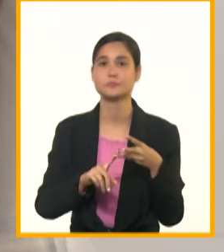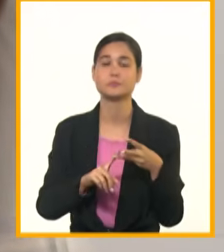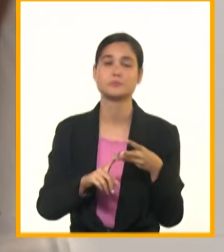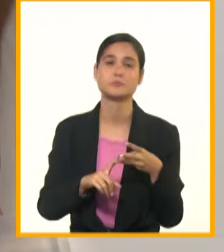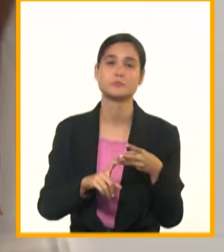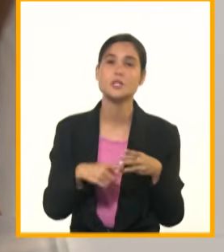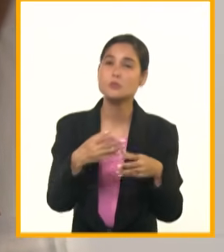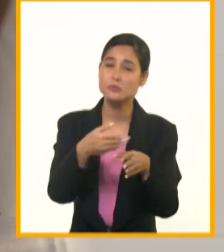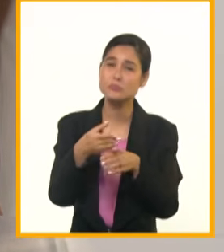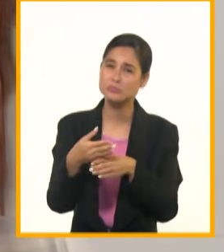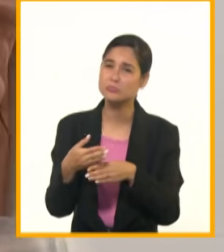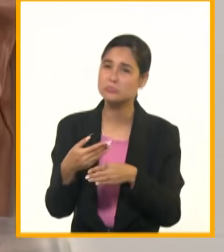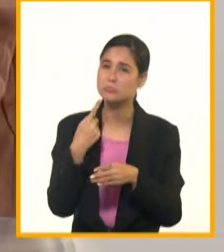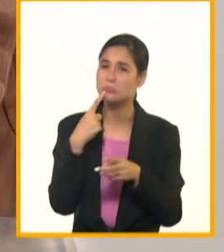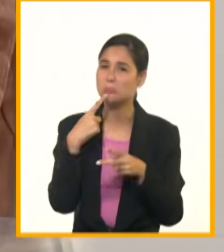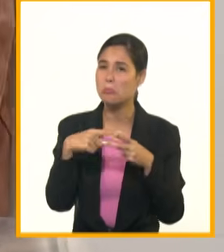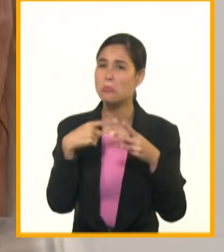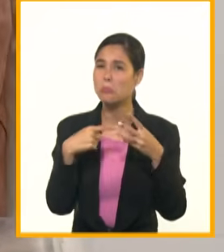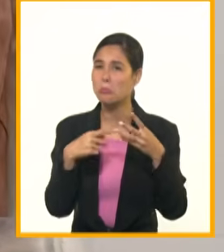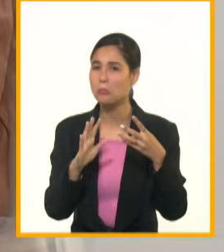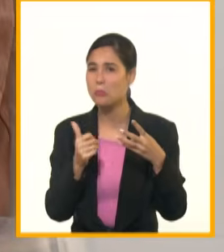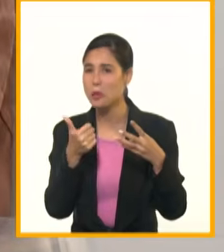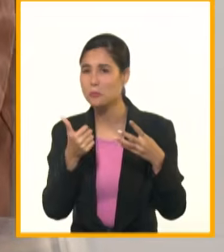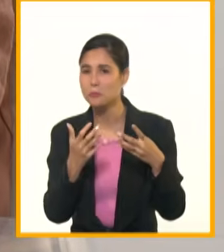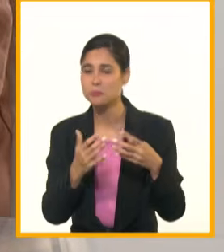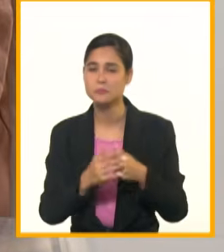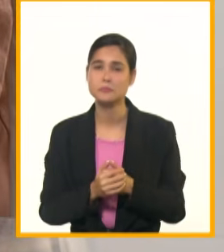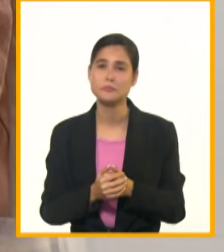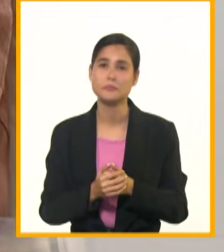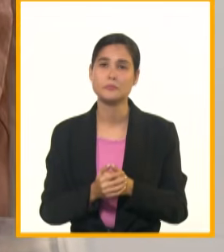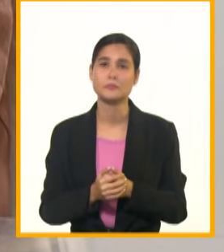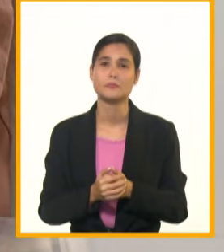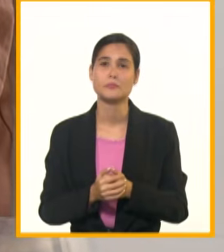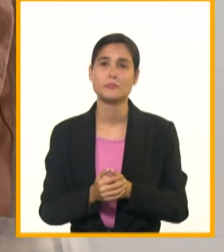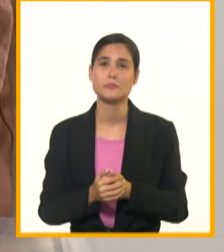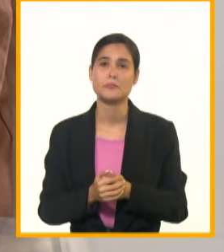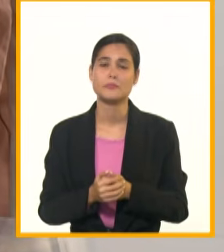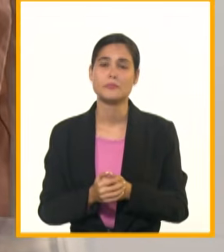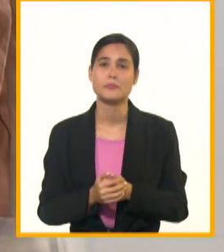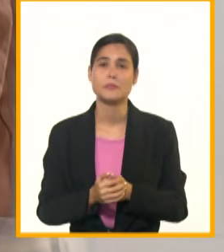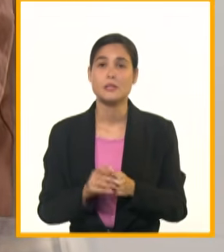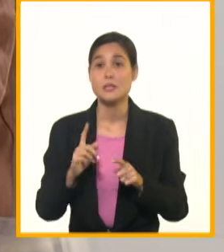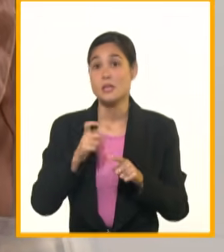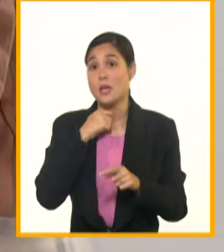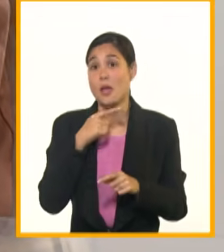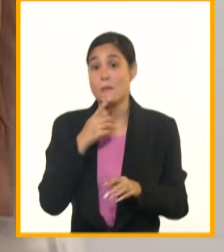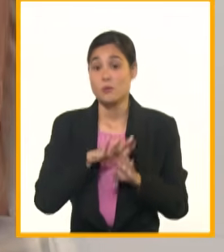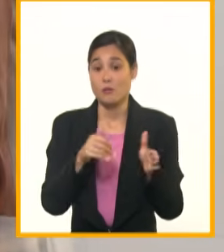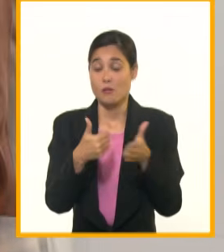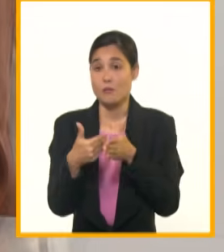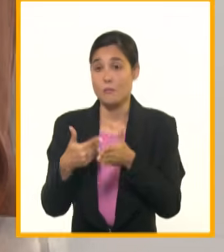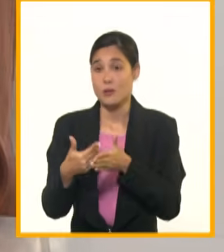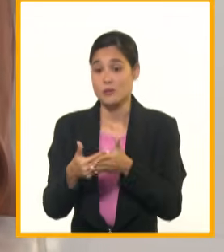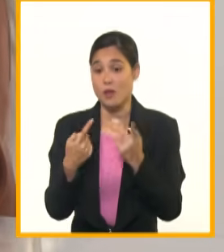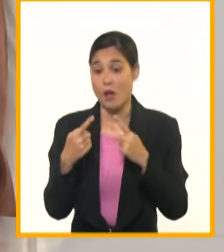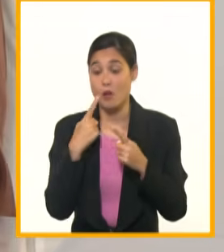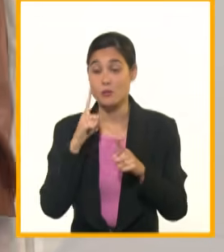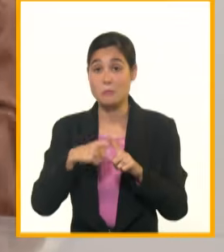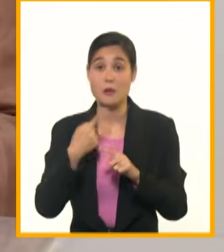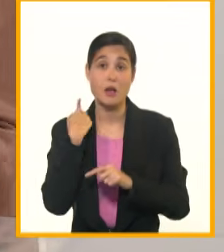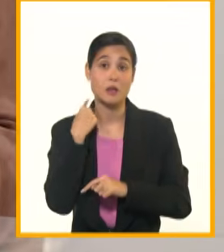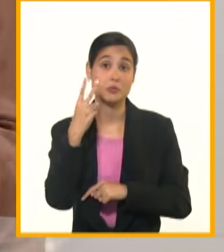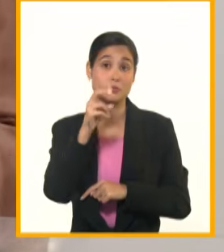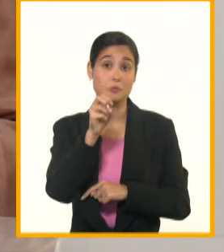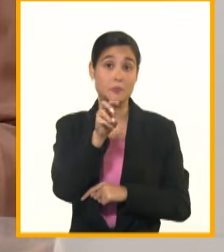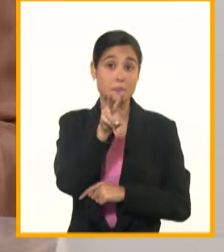económicos importante con nuestras estructuras productivas, con nuestras empresas, y además en 2026 eso lo vamos